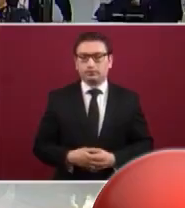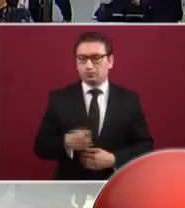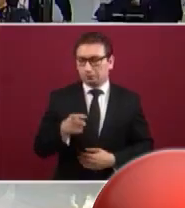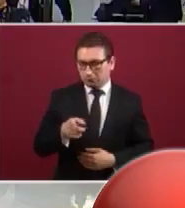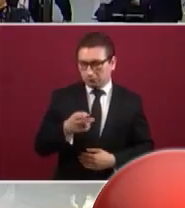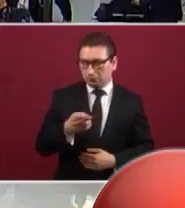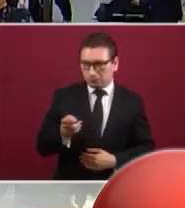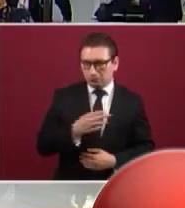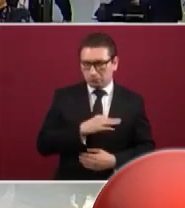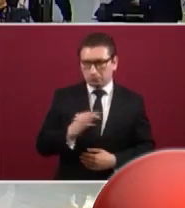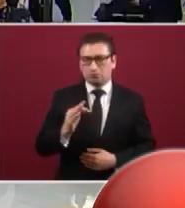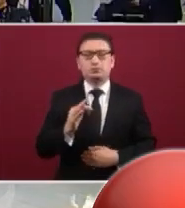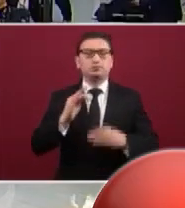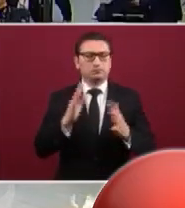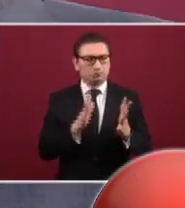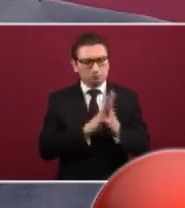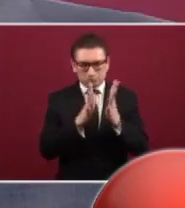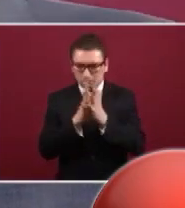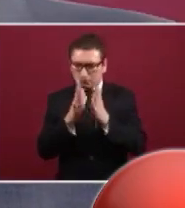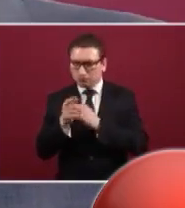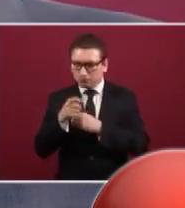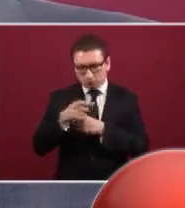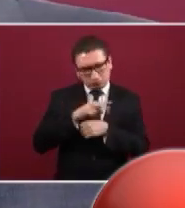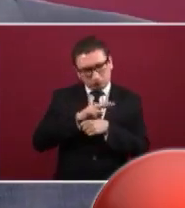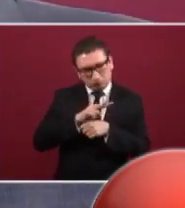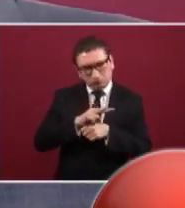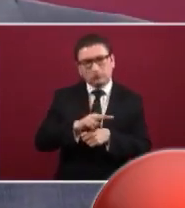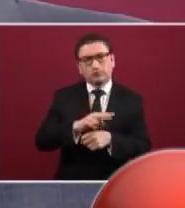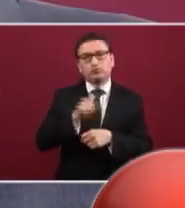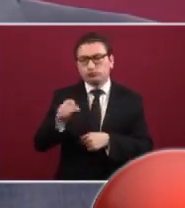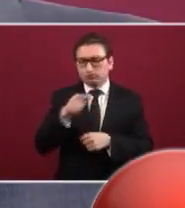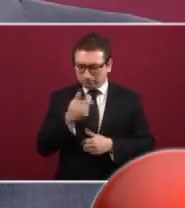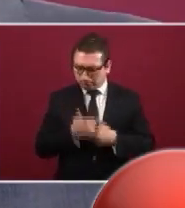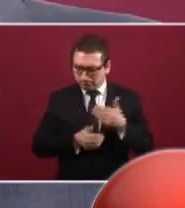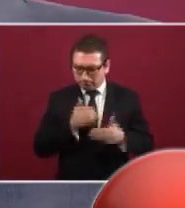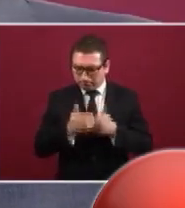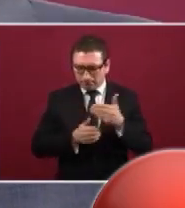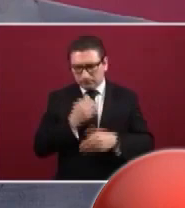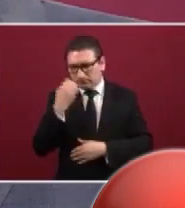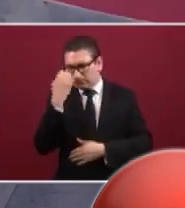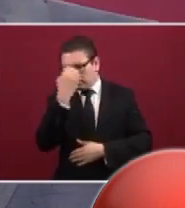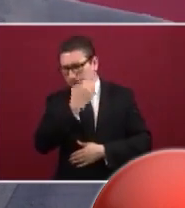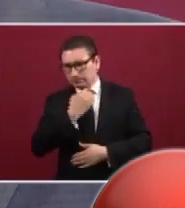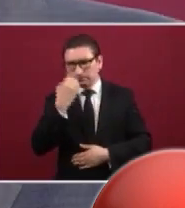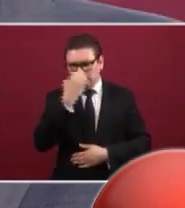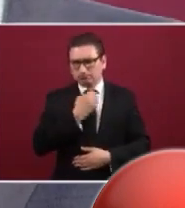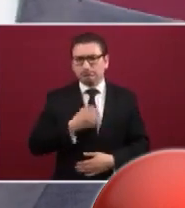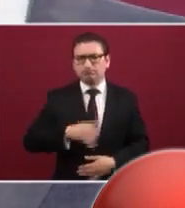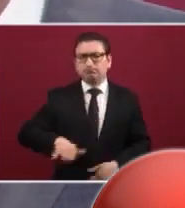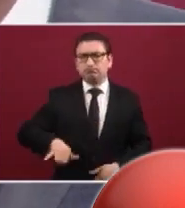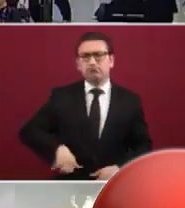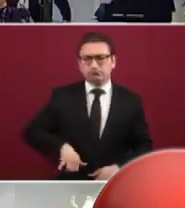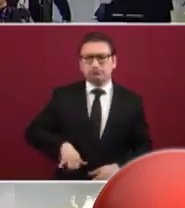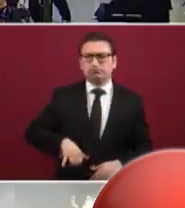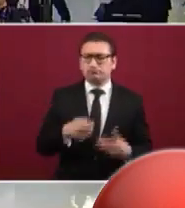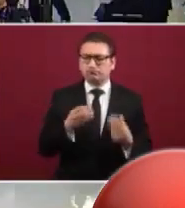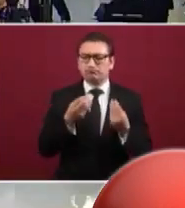dándole seguimiento, evaluando este proceso. Es muy interesante